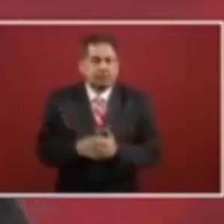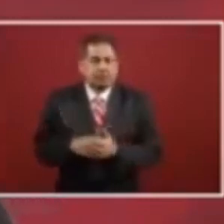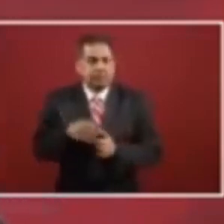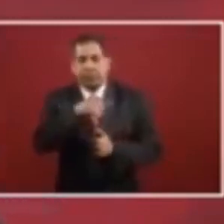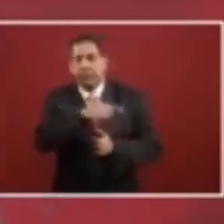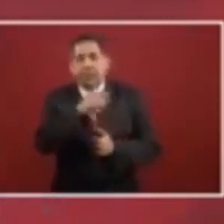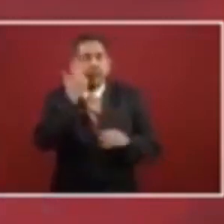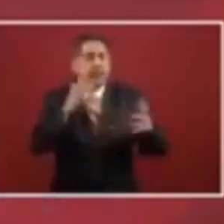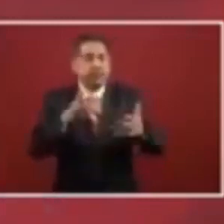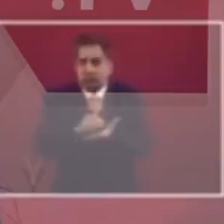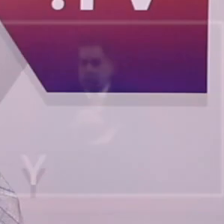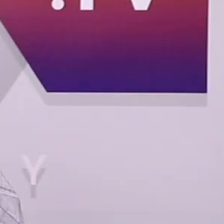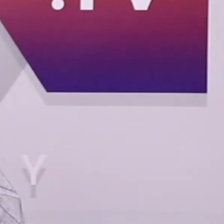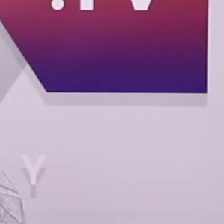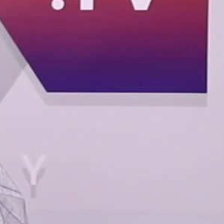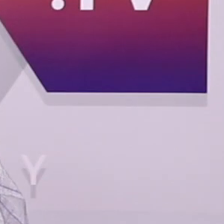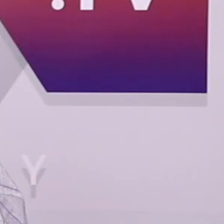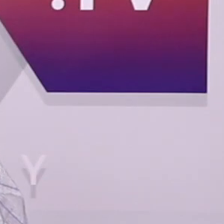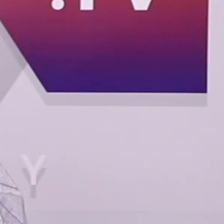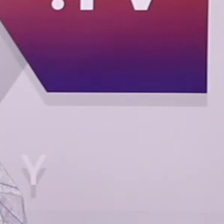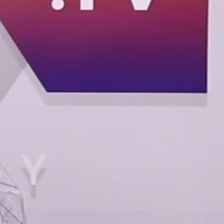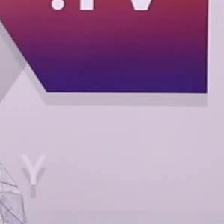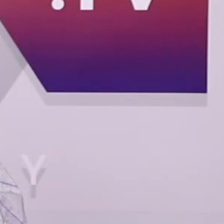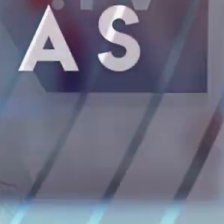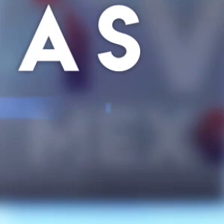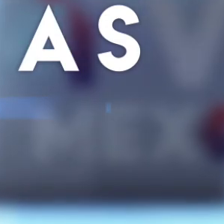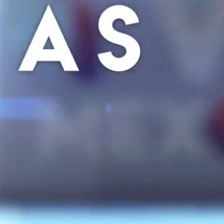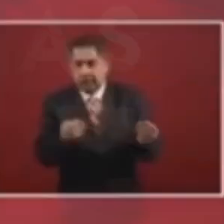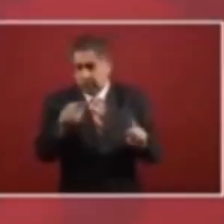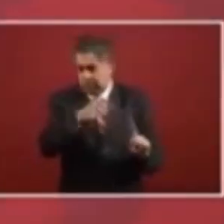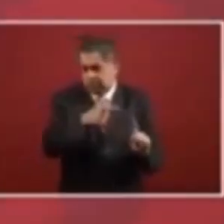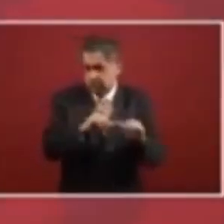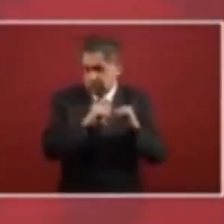además los medios de comunicación les ayudan la mayoría, fue lo que mencionó.